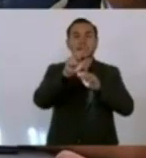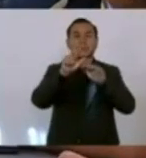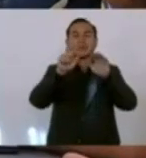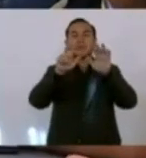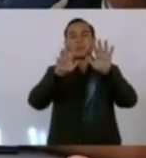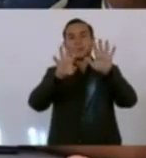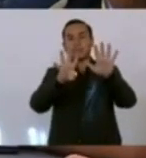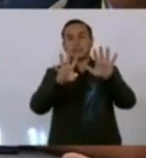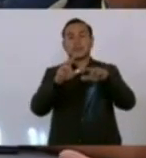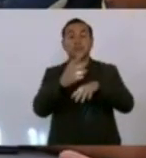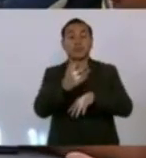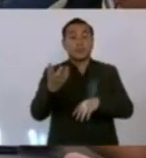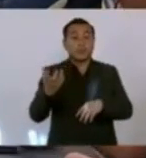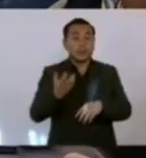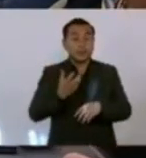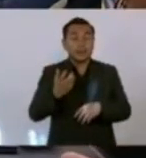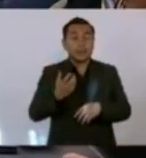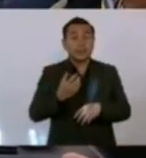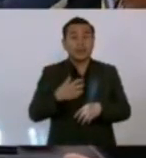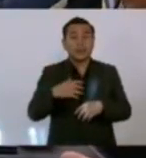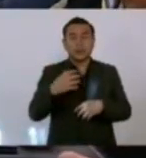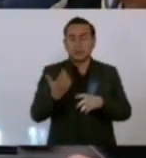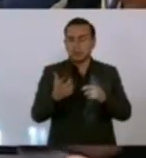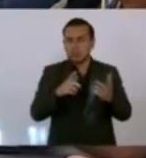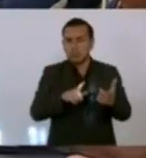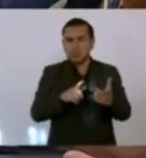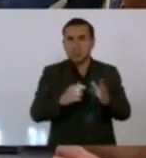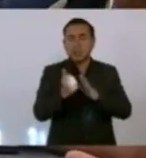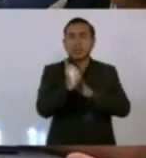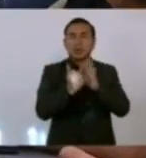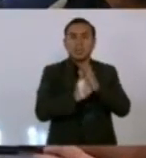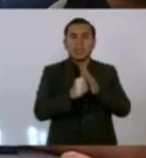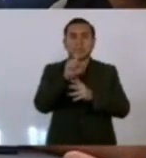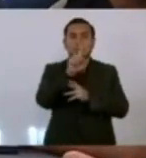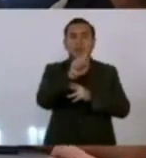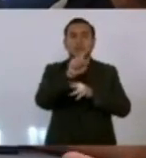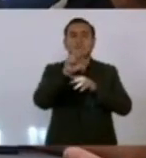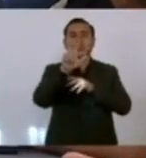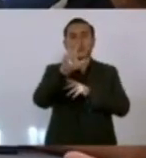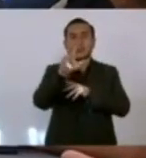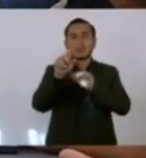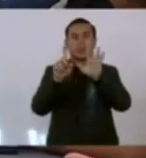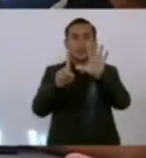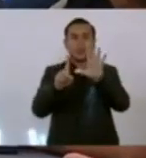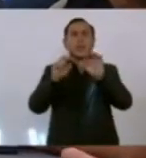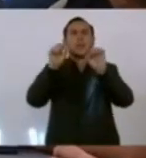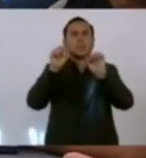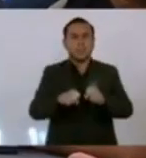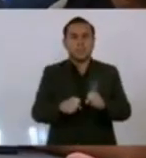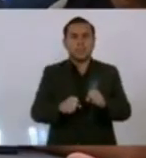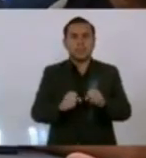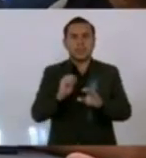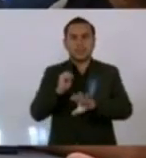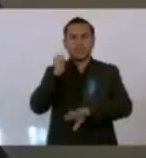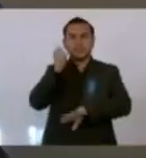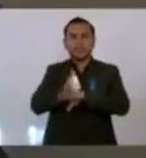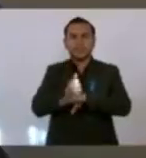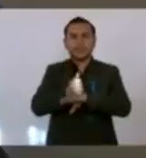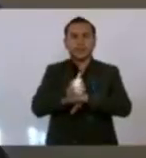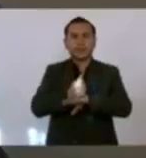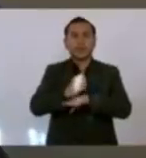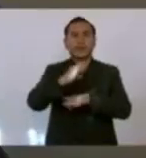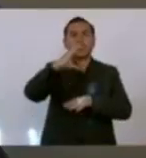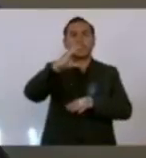el artículo 136, que nos da competencias para determinar cuarentena, observación y vigilancia, el